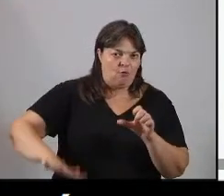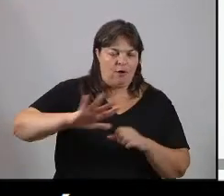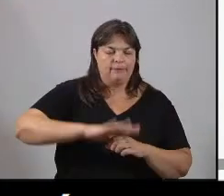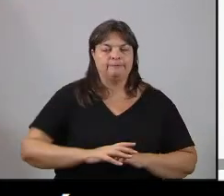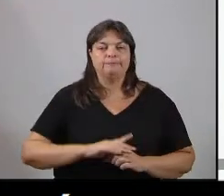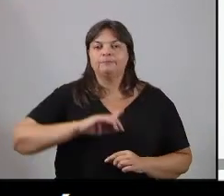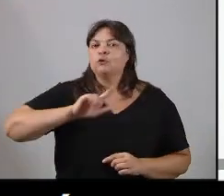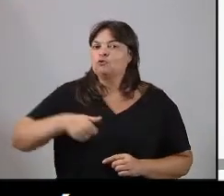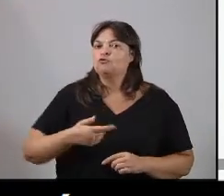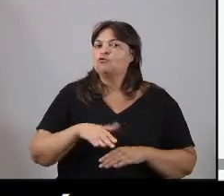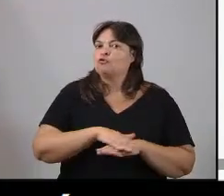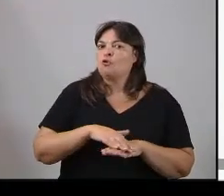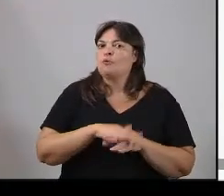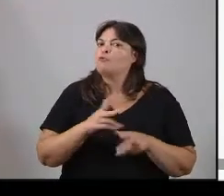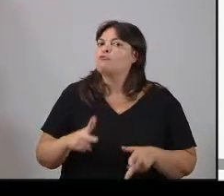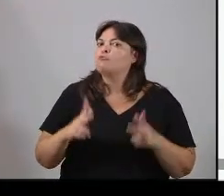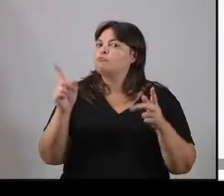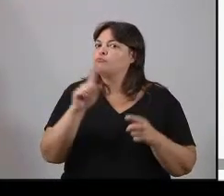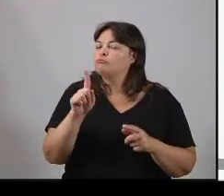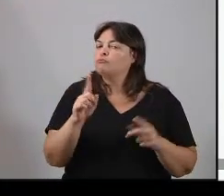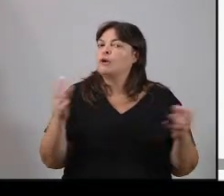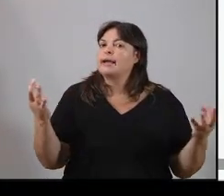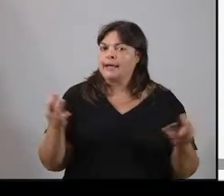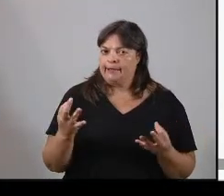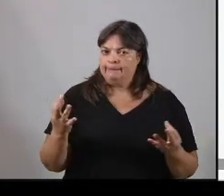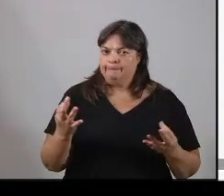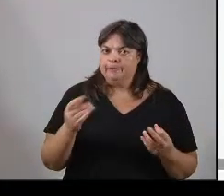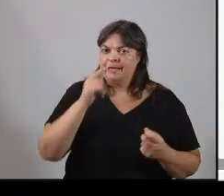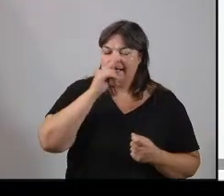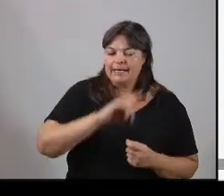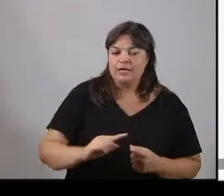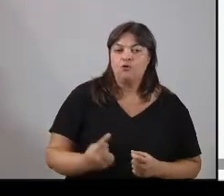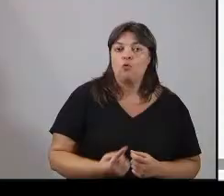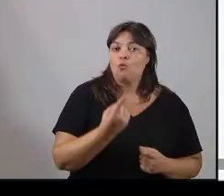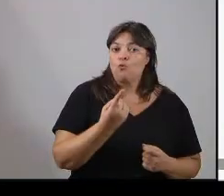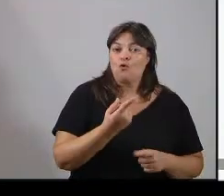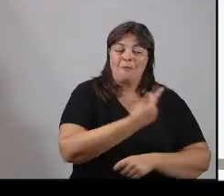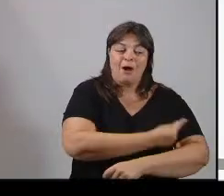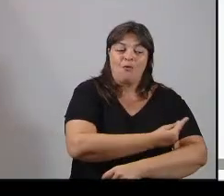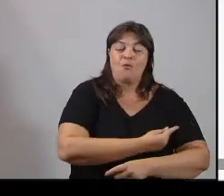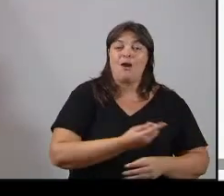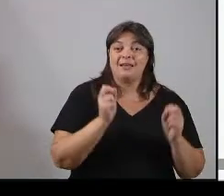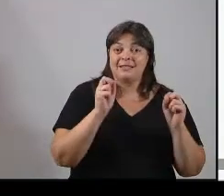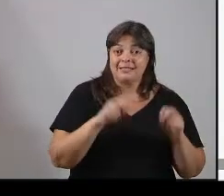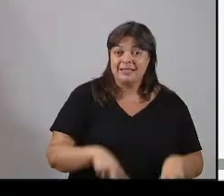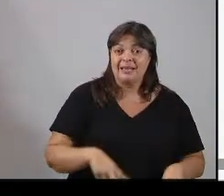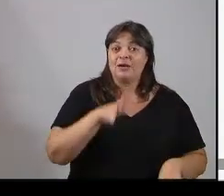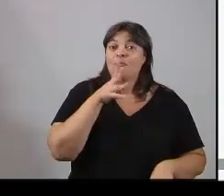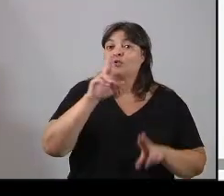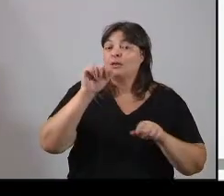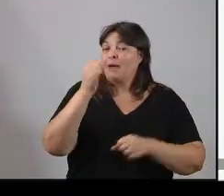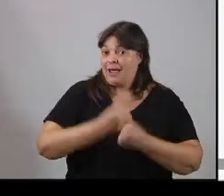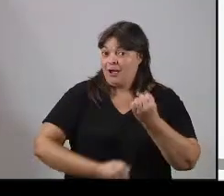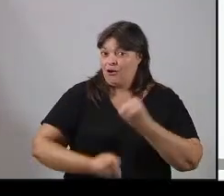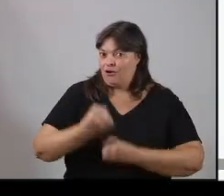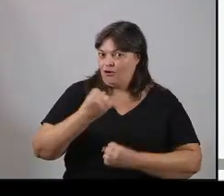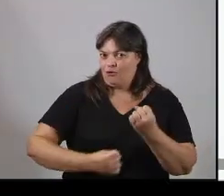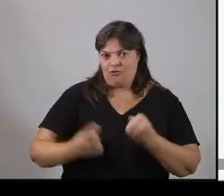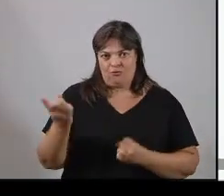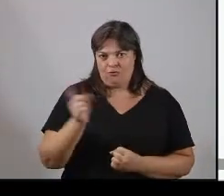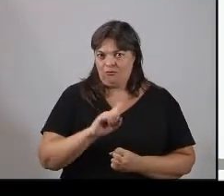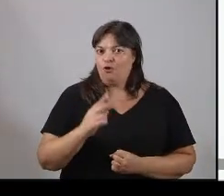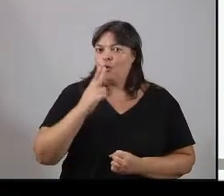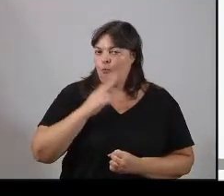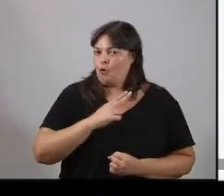permitir, nuestro Gobierno no va a permitir que ningún niño se quede sin vacunar por motivos económicos. Esta promesa